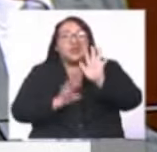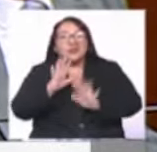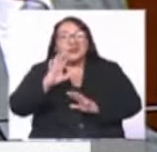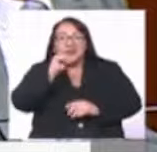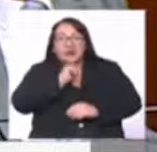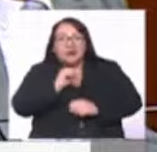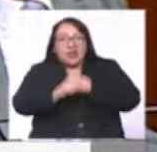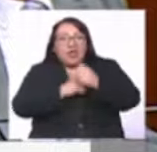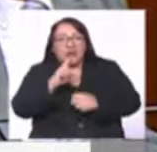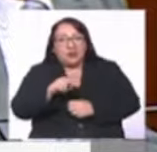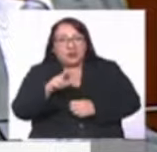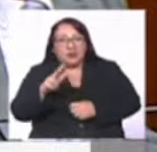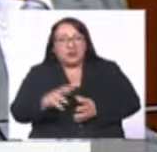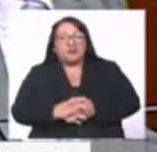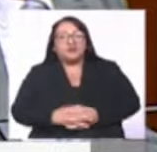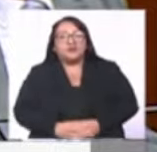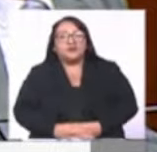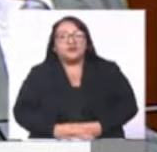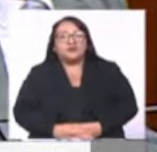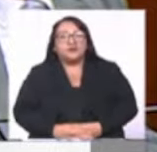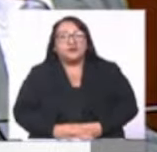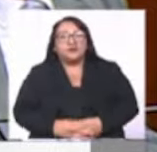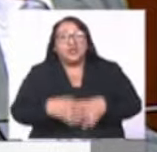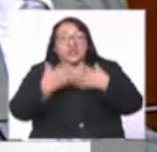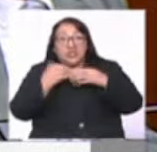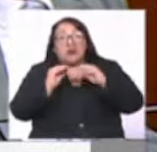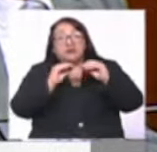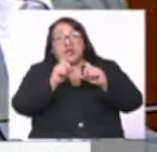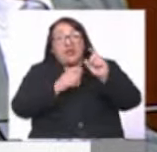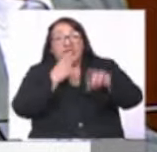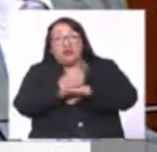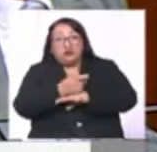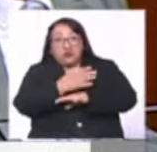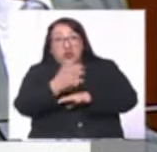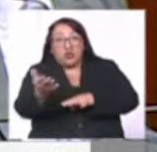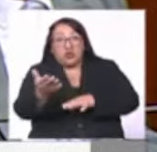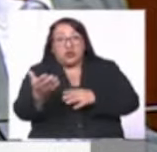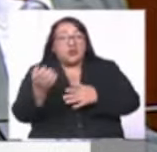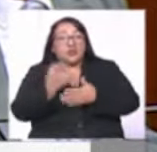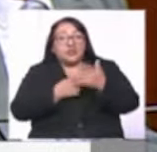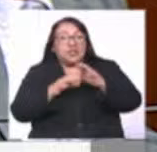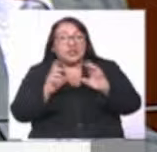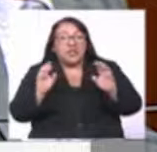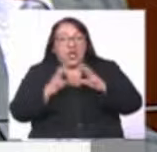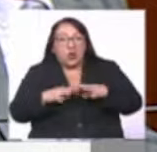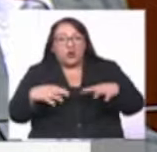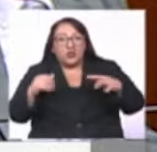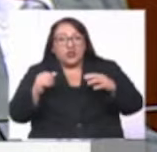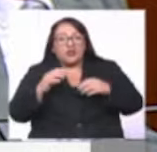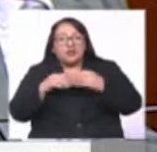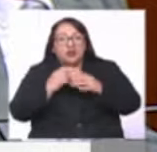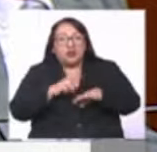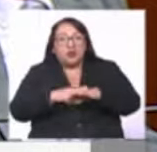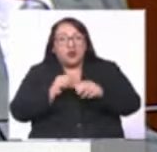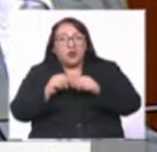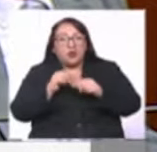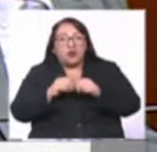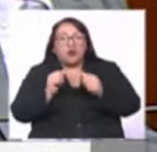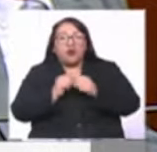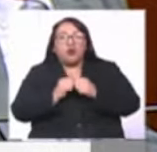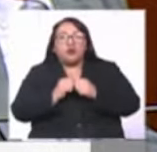diciembre del año 2023 se notificó a los denunciados para la realización de audiencia mediante notificaciones numeradas